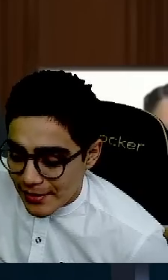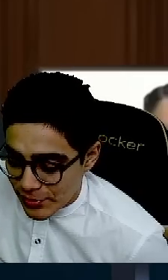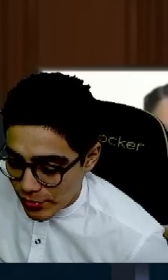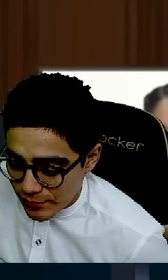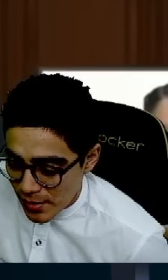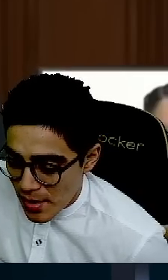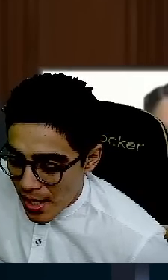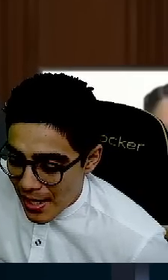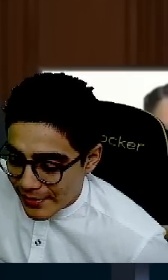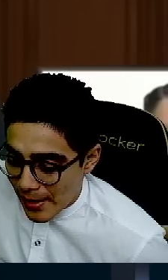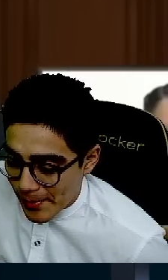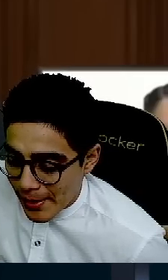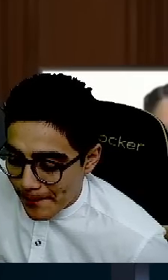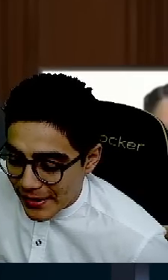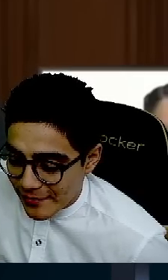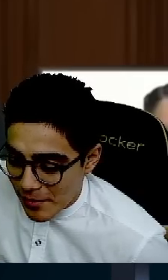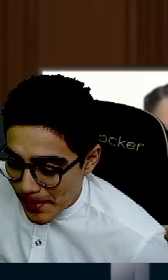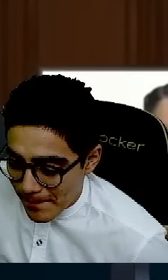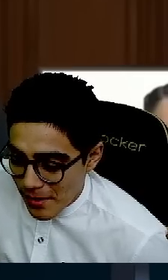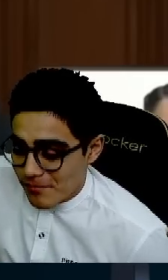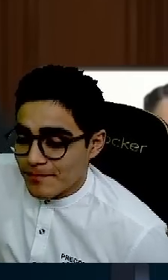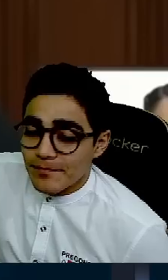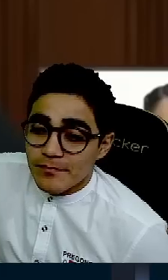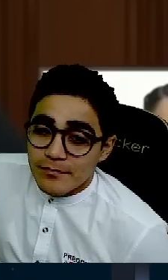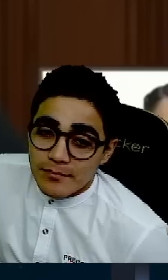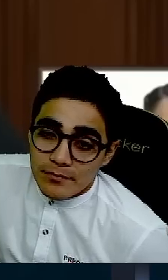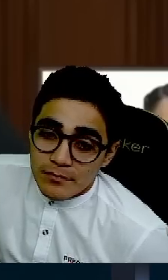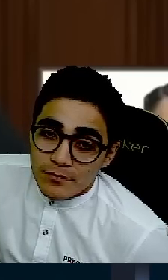Justicia de la Nación ante la primera parte del Plan B.